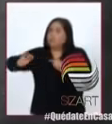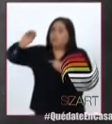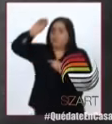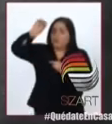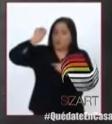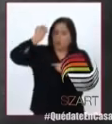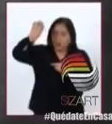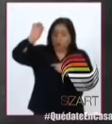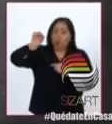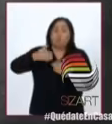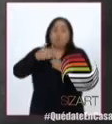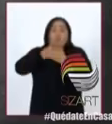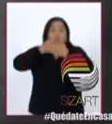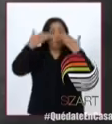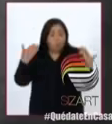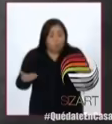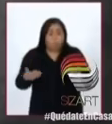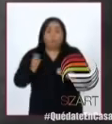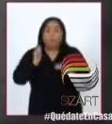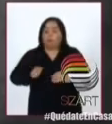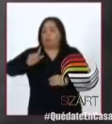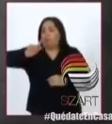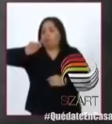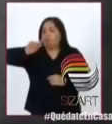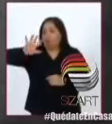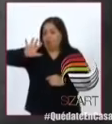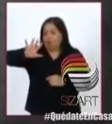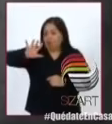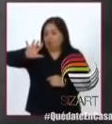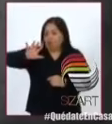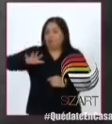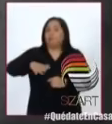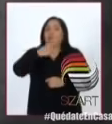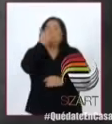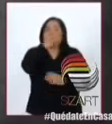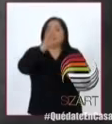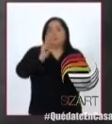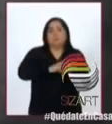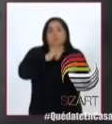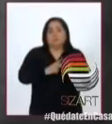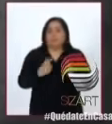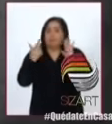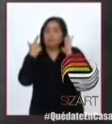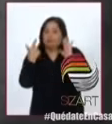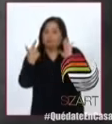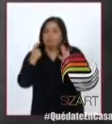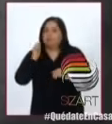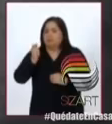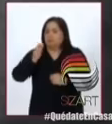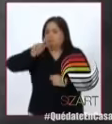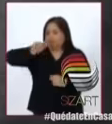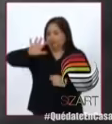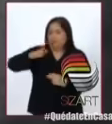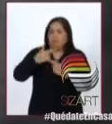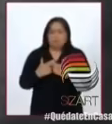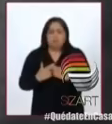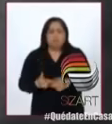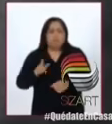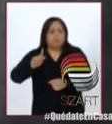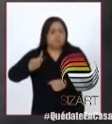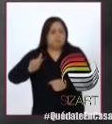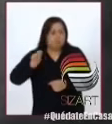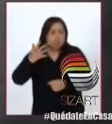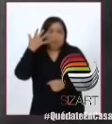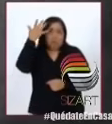Ahora nuestro dividendo es 75. 10 cabe 7 veces en 75 y nos quedan 5.